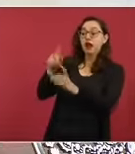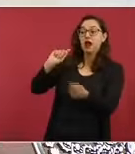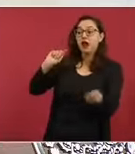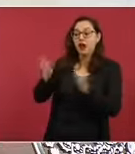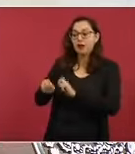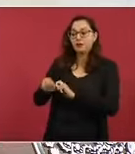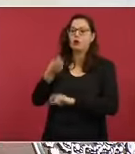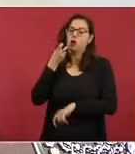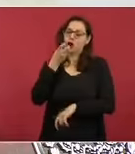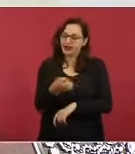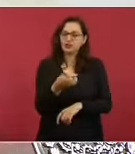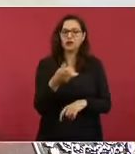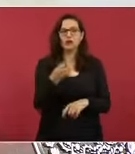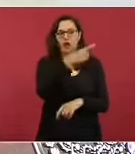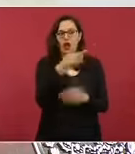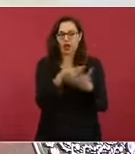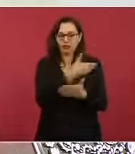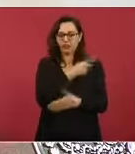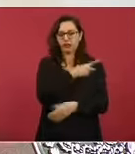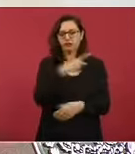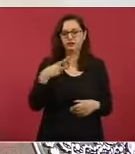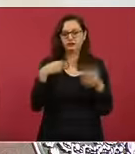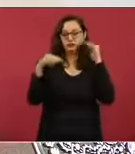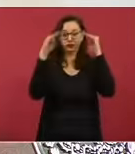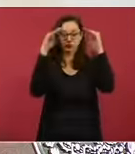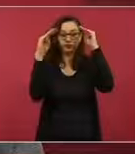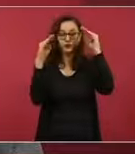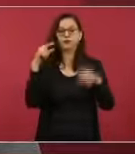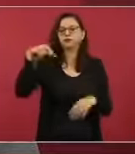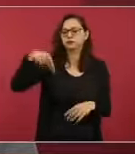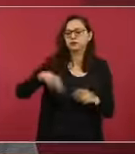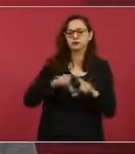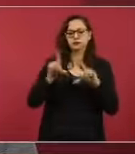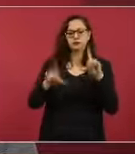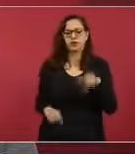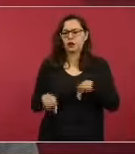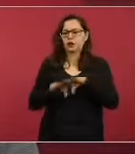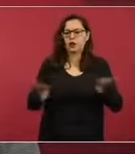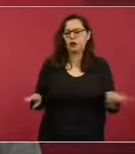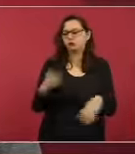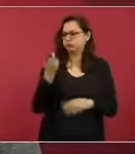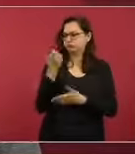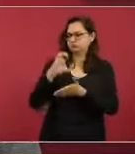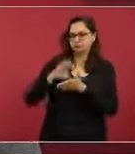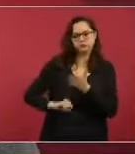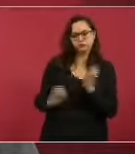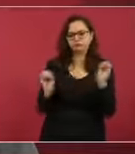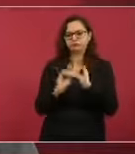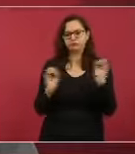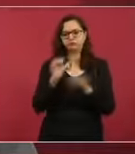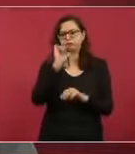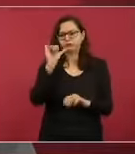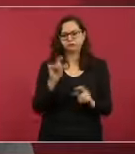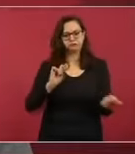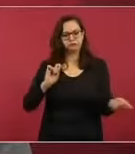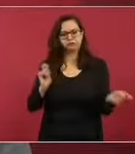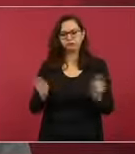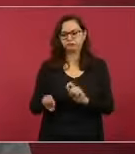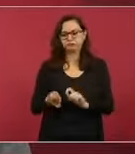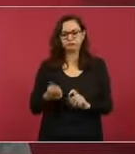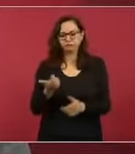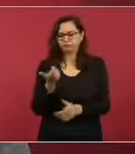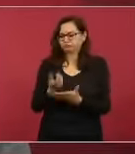cambio y la comisión a pagar. Acá todos son iguales, no cobran comisión, y el tipo de cambiario ya se definió en los